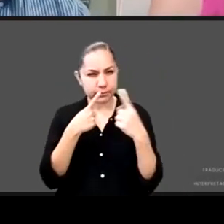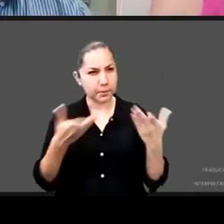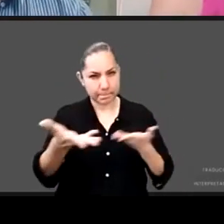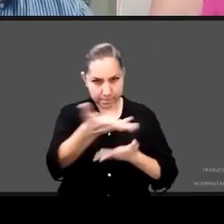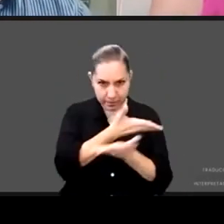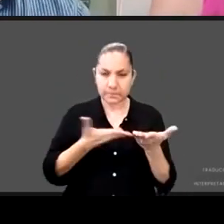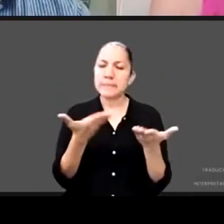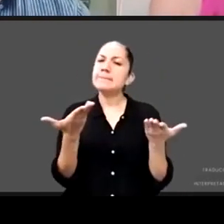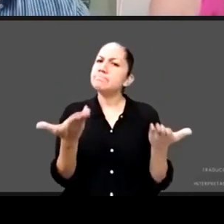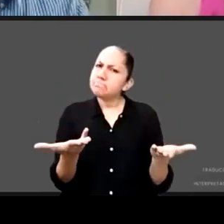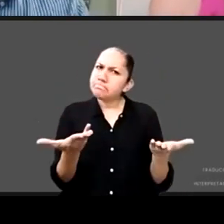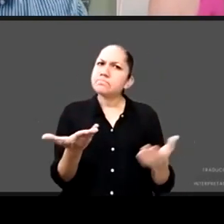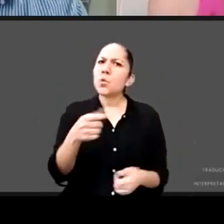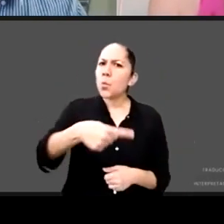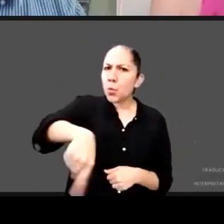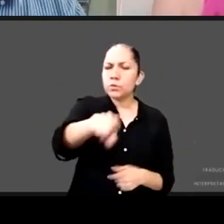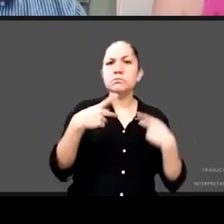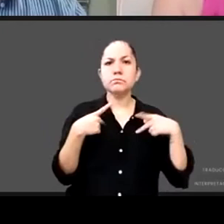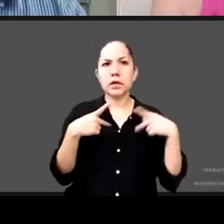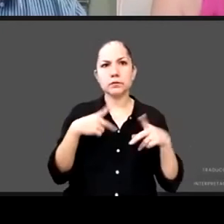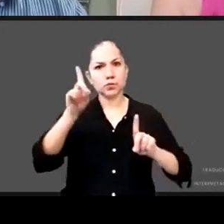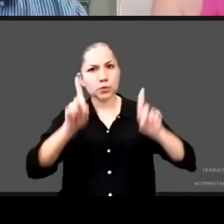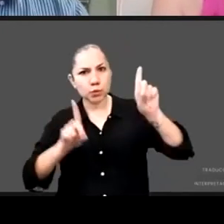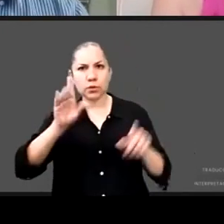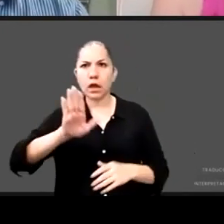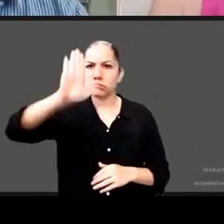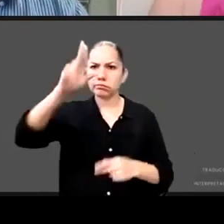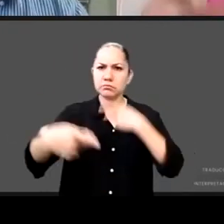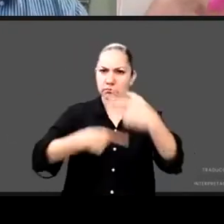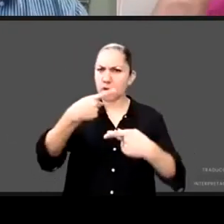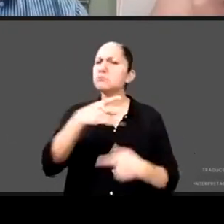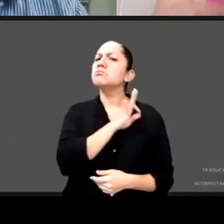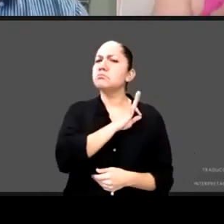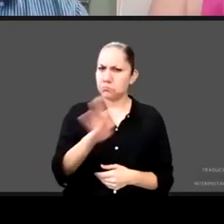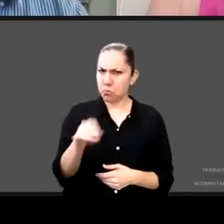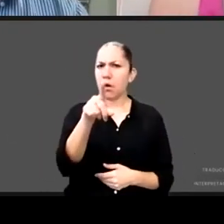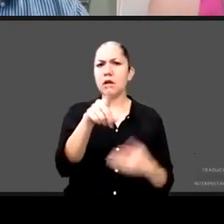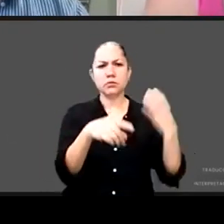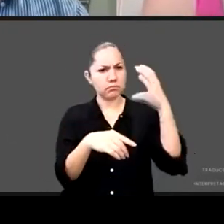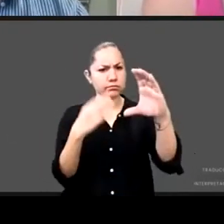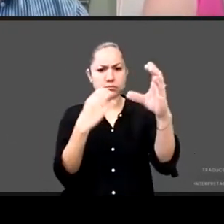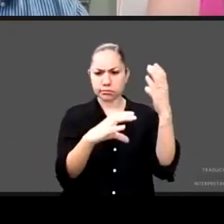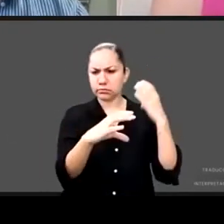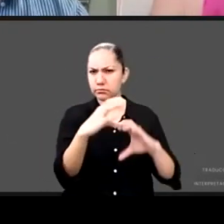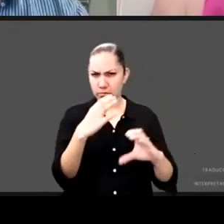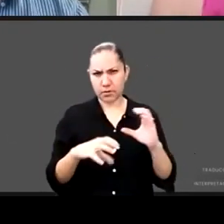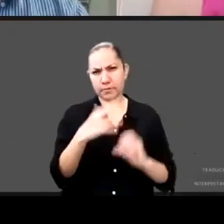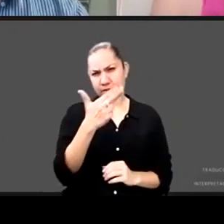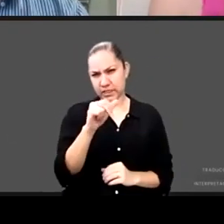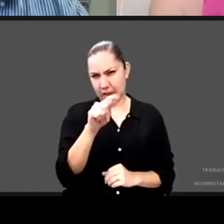preguntas, que sepan que a lo largo de todo el conversatorio pueden tener este espacio en preguntas y respuestas